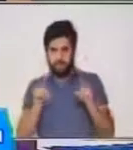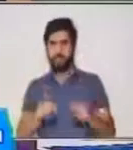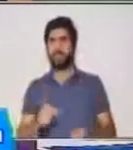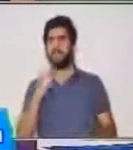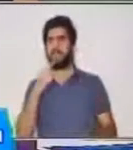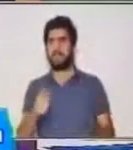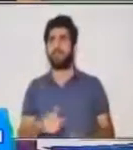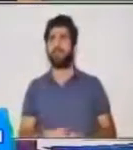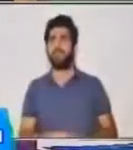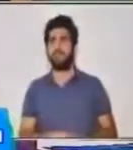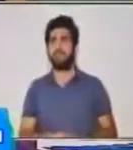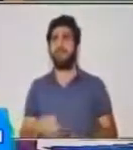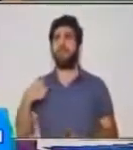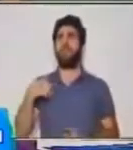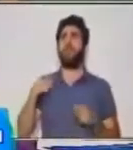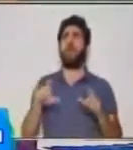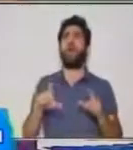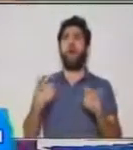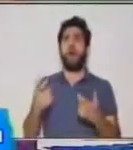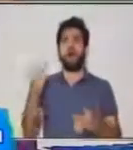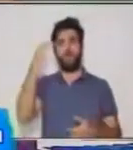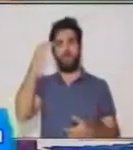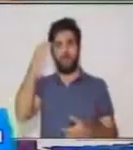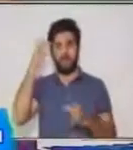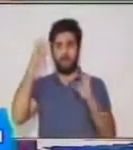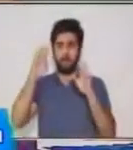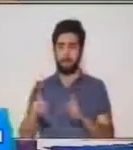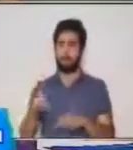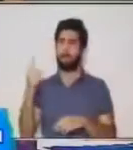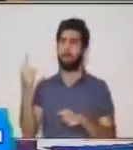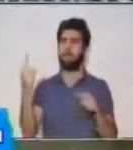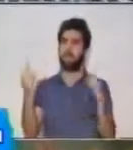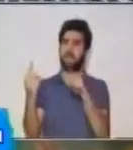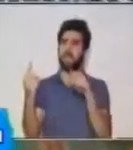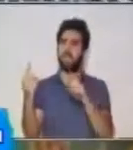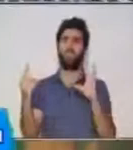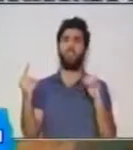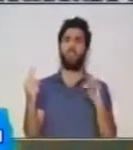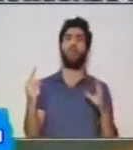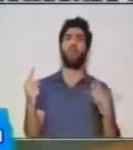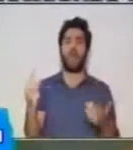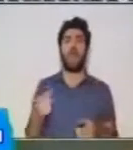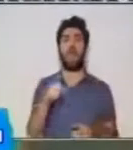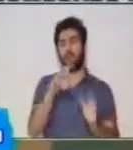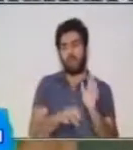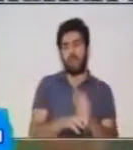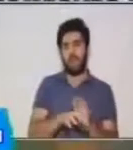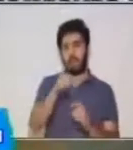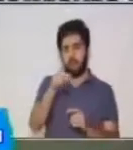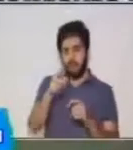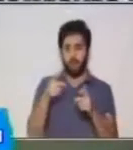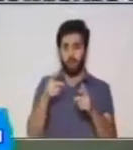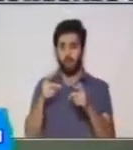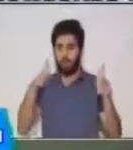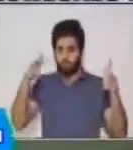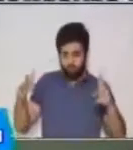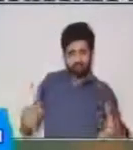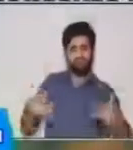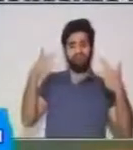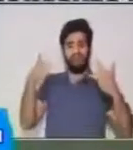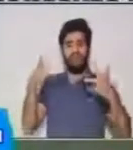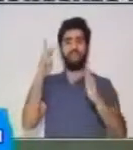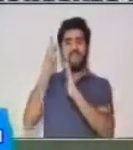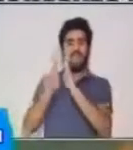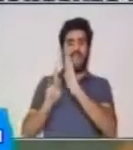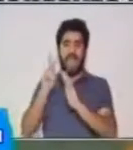es una llamada a través de un teléfono, es muchísimo más fácil que tú sepas quién es la persona que está hablando, porque